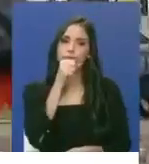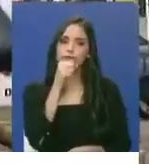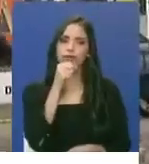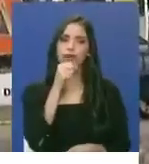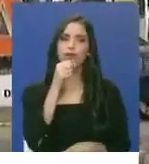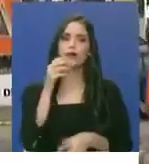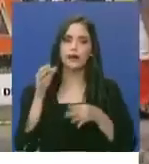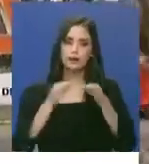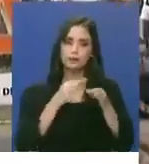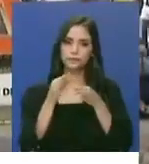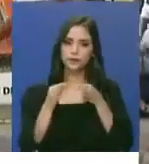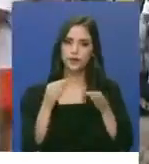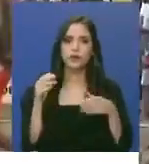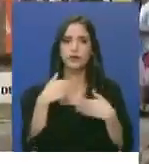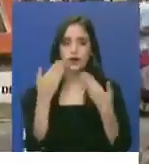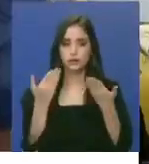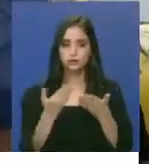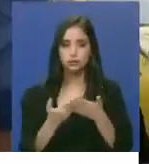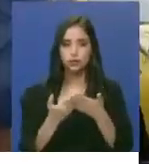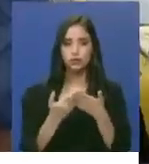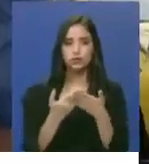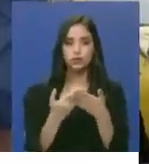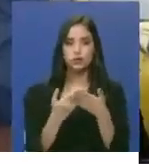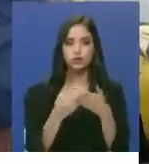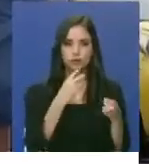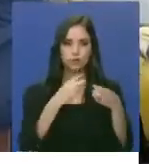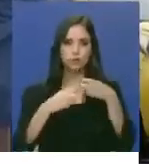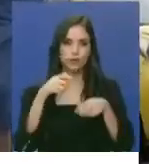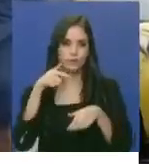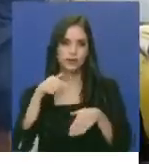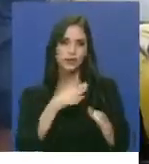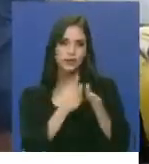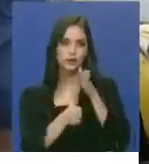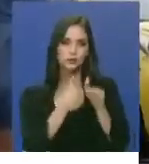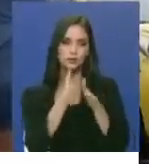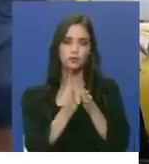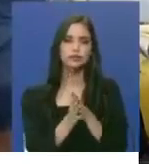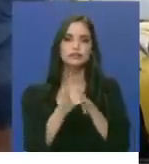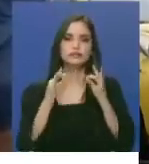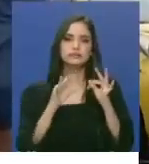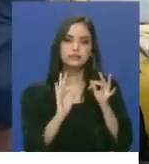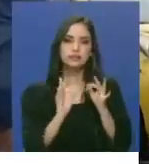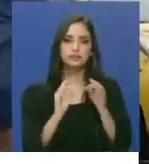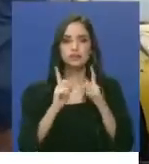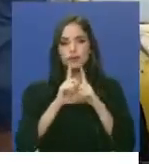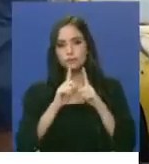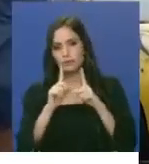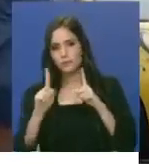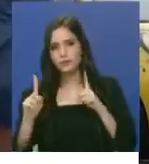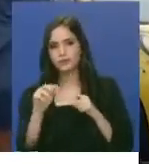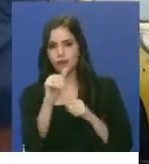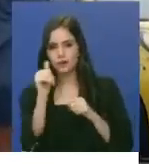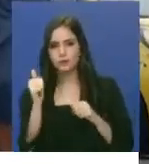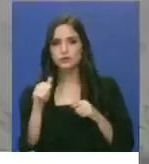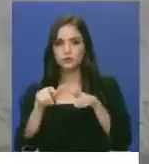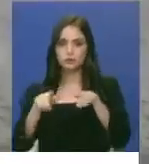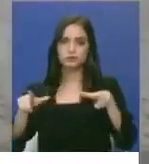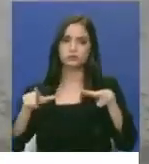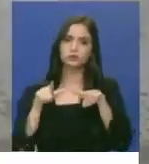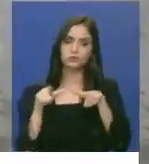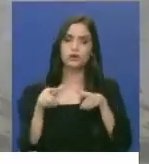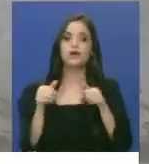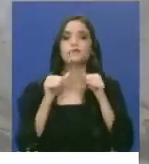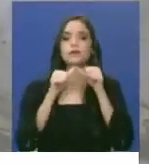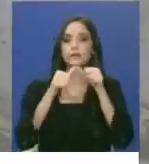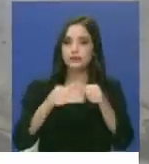le ha estado dando cobertura a todo lo que ocurre. Está tratando de ubicarse en otro punto para poder seguir describiéndonos lo que se